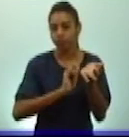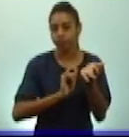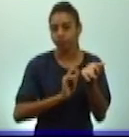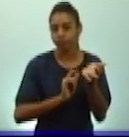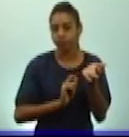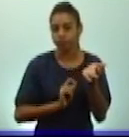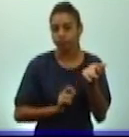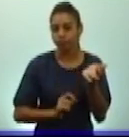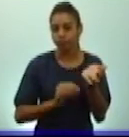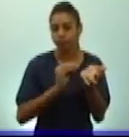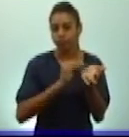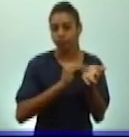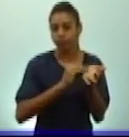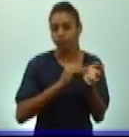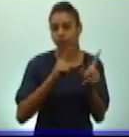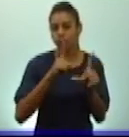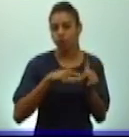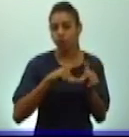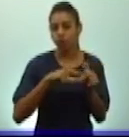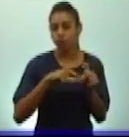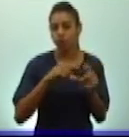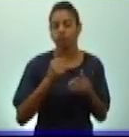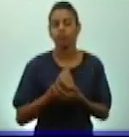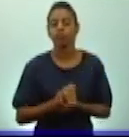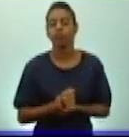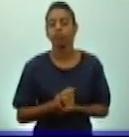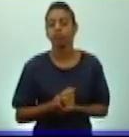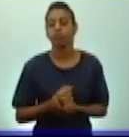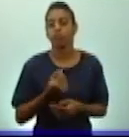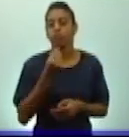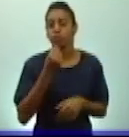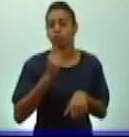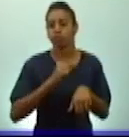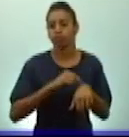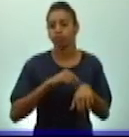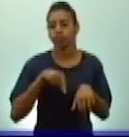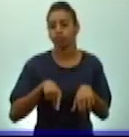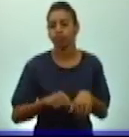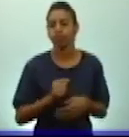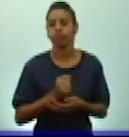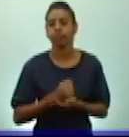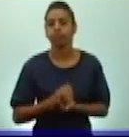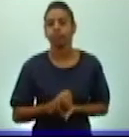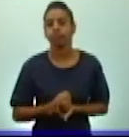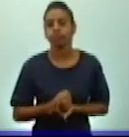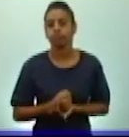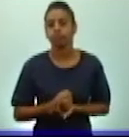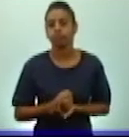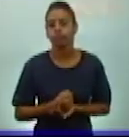encontrar estos contenidos. Les doy unos segundos para que la puedan anotar.